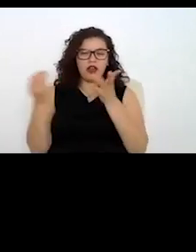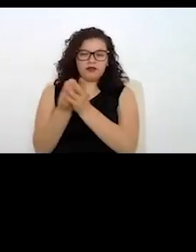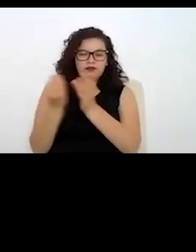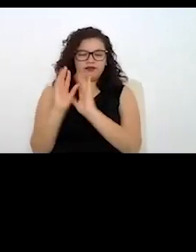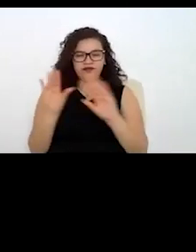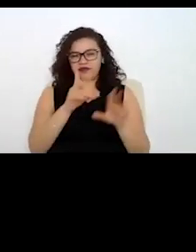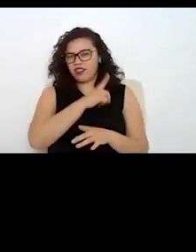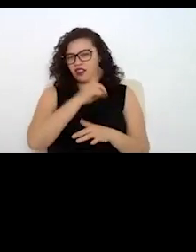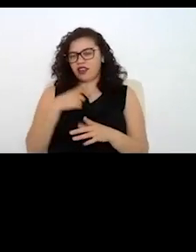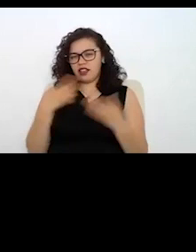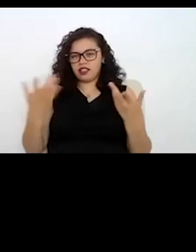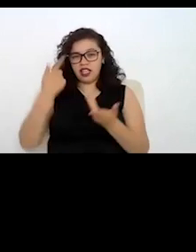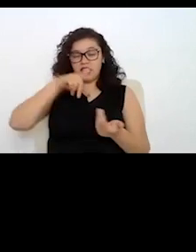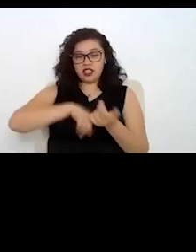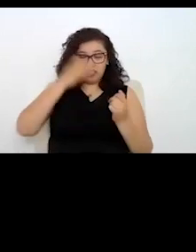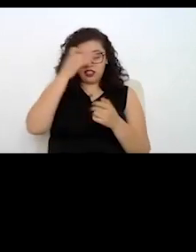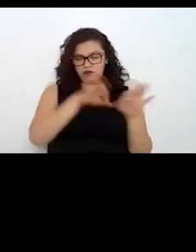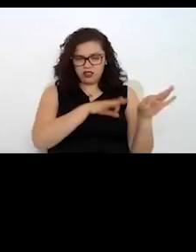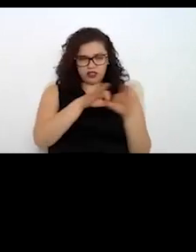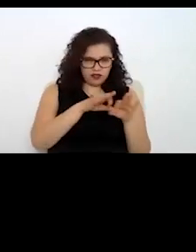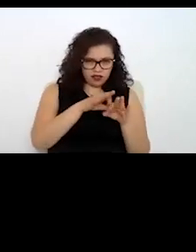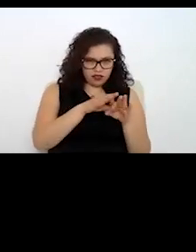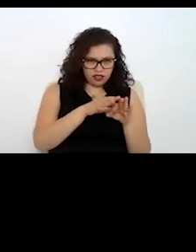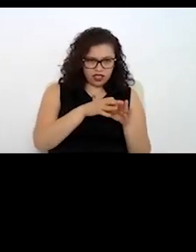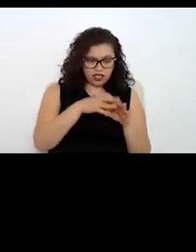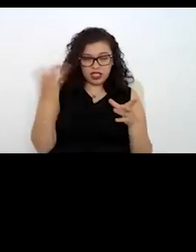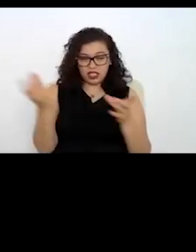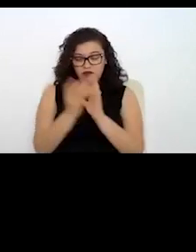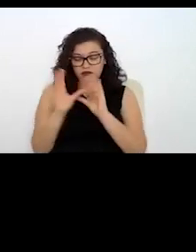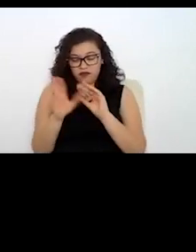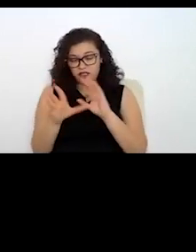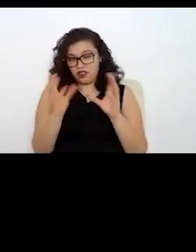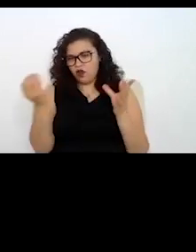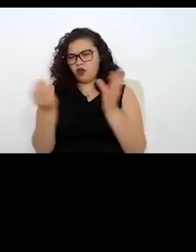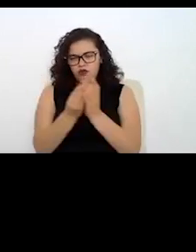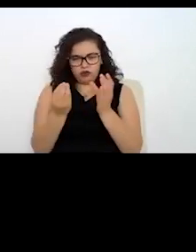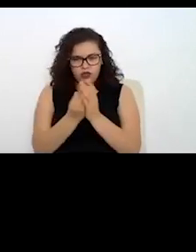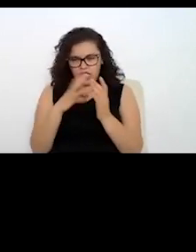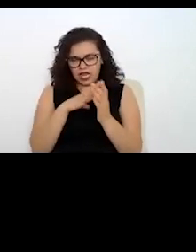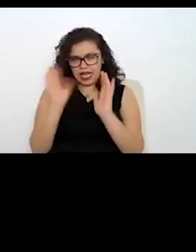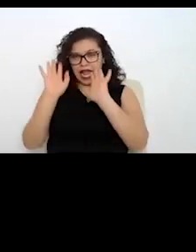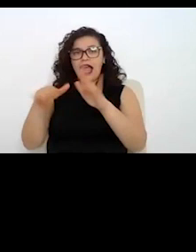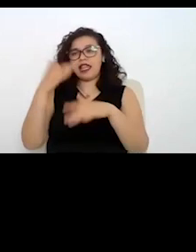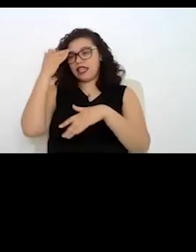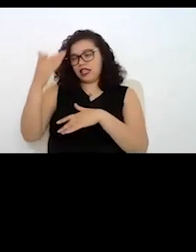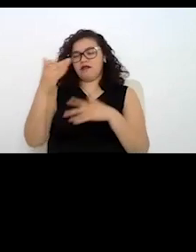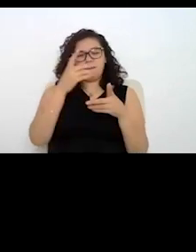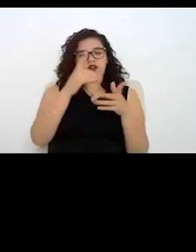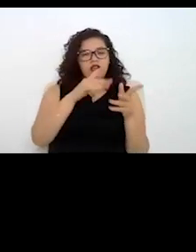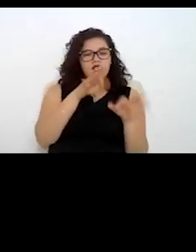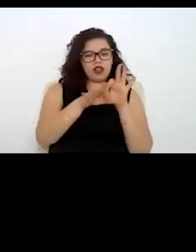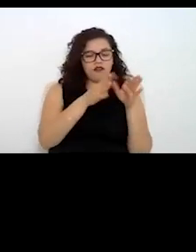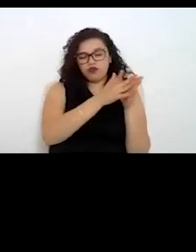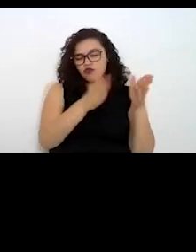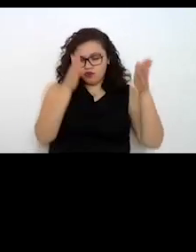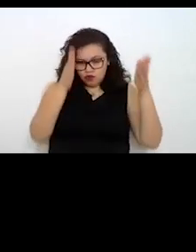se tienen que llevar a cabo dentro de la jornada. Entonces, si estas capacitaciones o cursos se están llevando en horas fuera